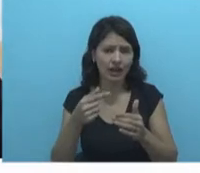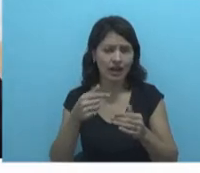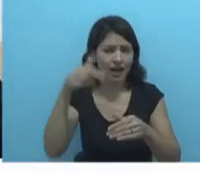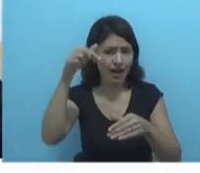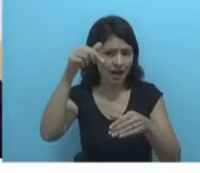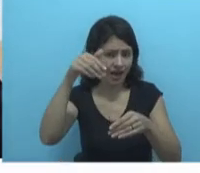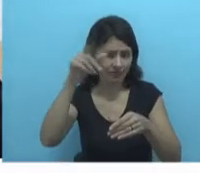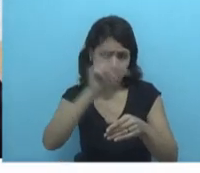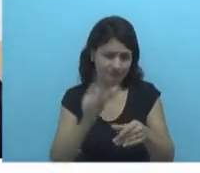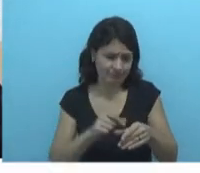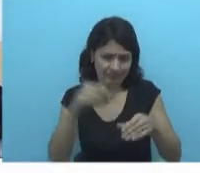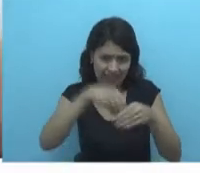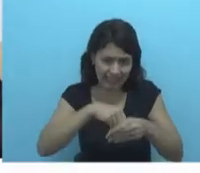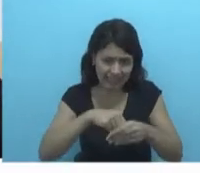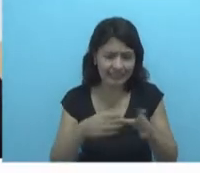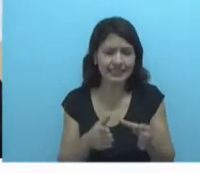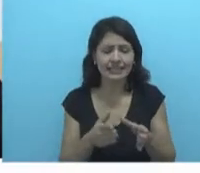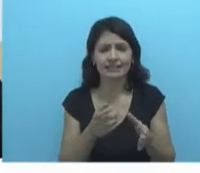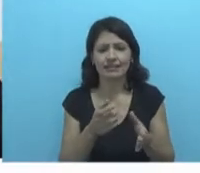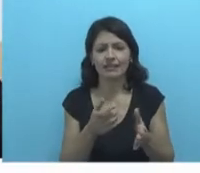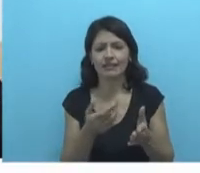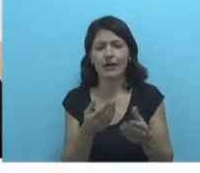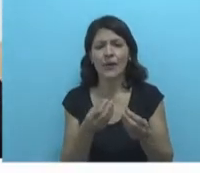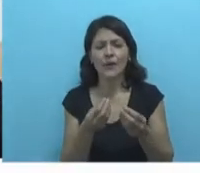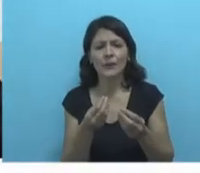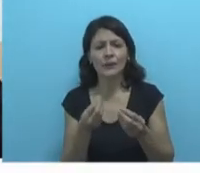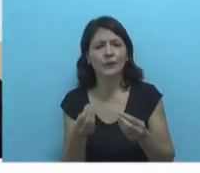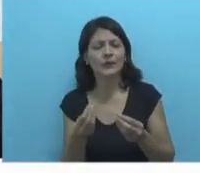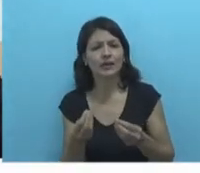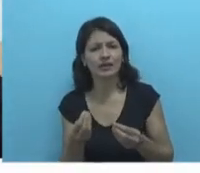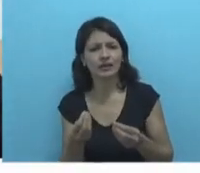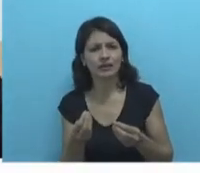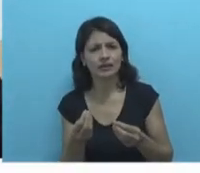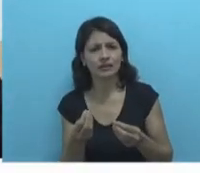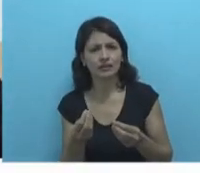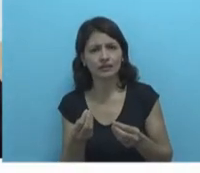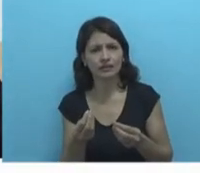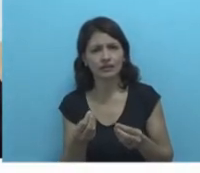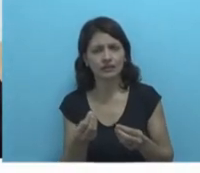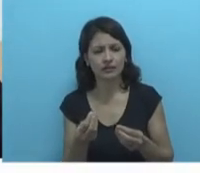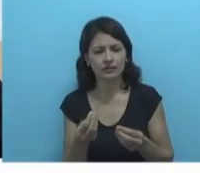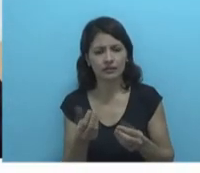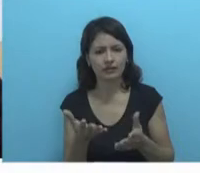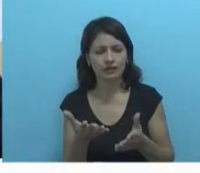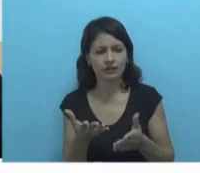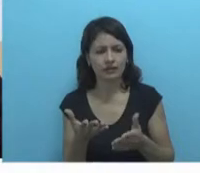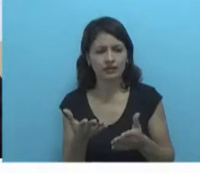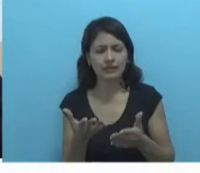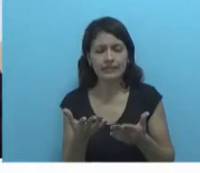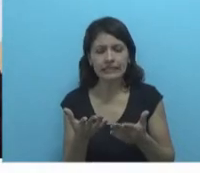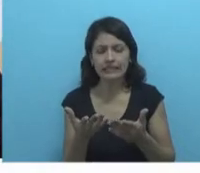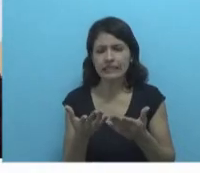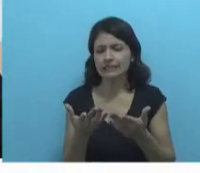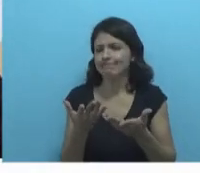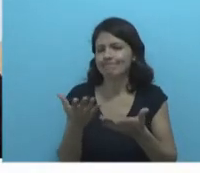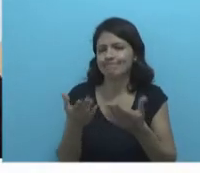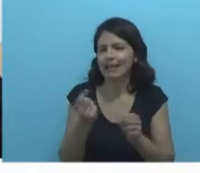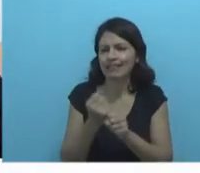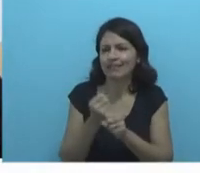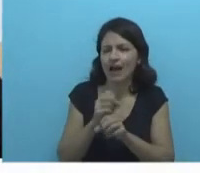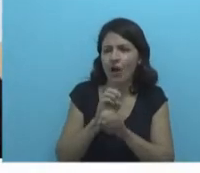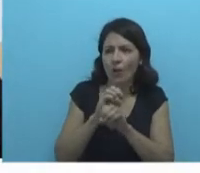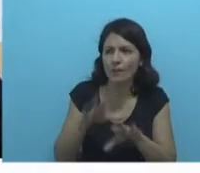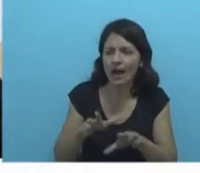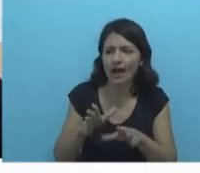una medida totalmente ajena a lo que debiera ser o a lo que se debiera hacer para resolver